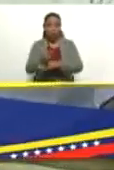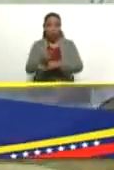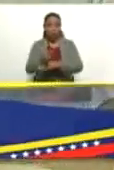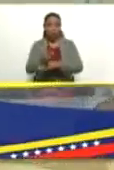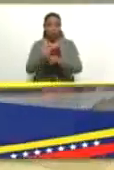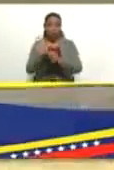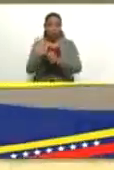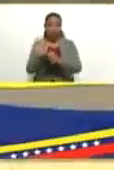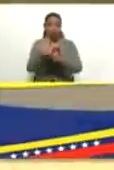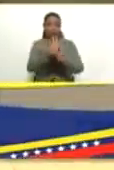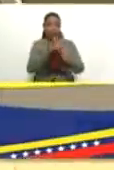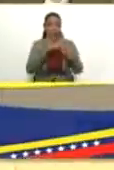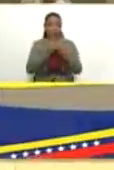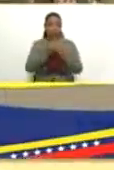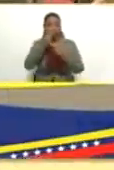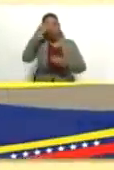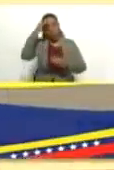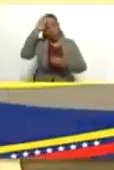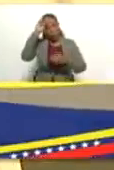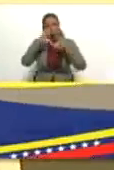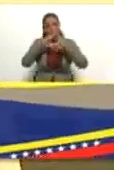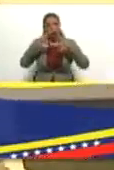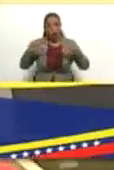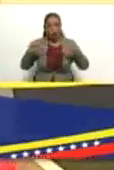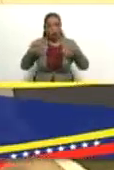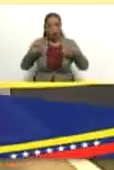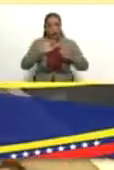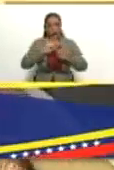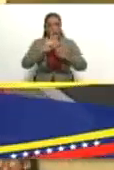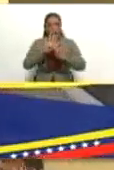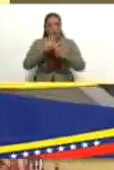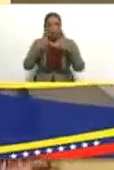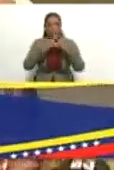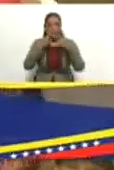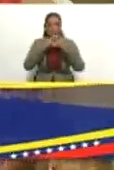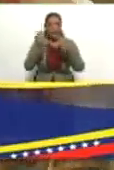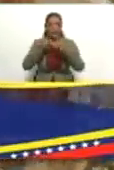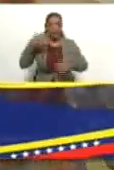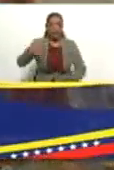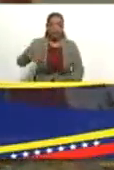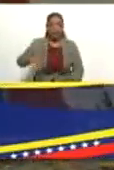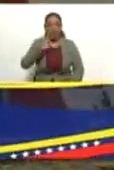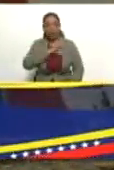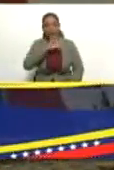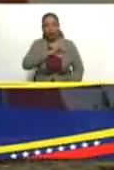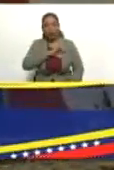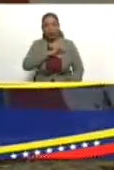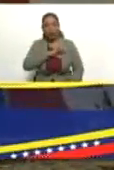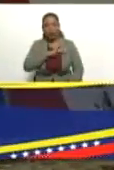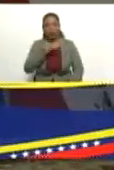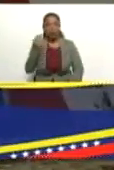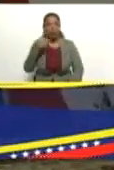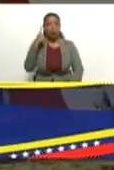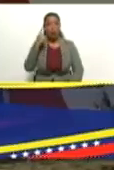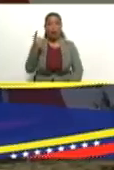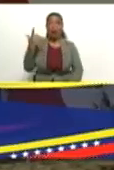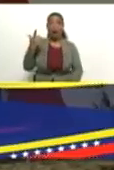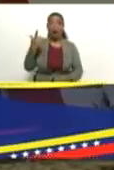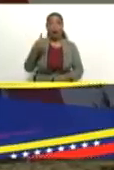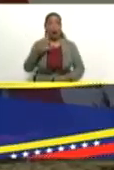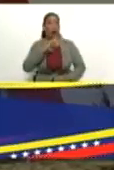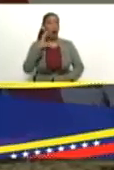diferente junto a Cuba, junto a Nicaragua, planteando a la vivienda como un derecho social más que una mercancía. Es